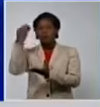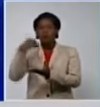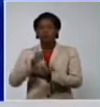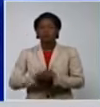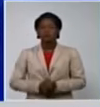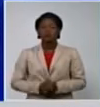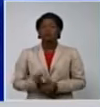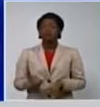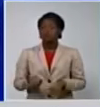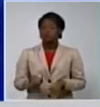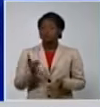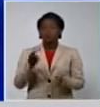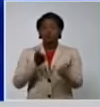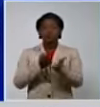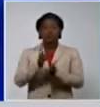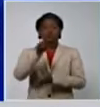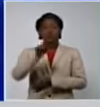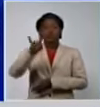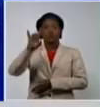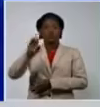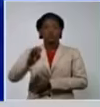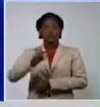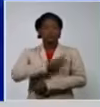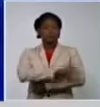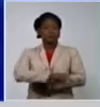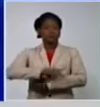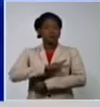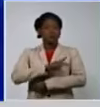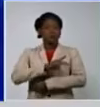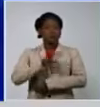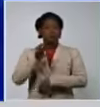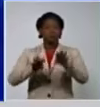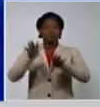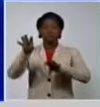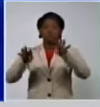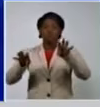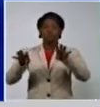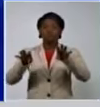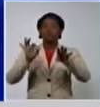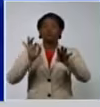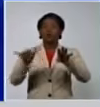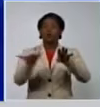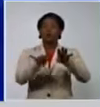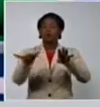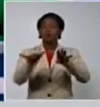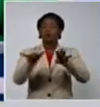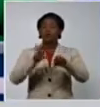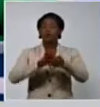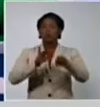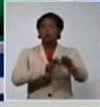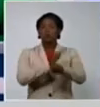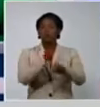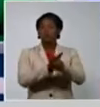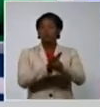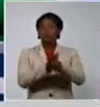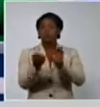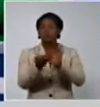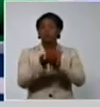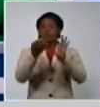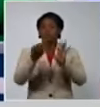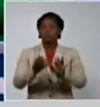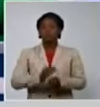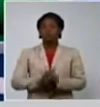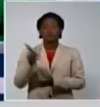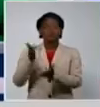190 países y 29 territorios confirmando casos de COVID, o han confirmado casos de COVID. Sigue